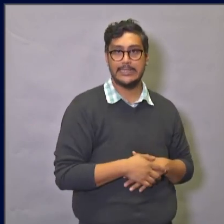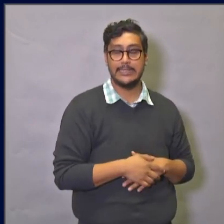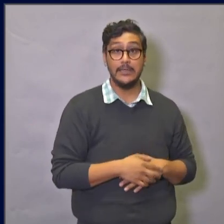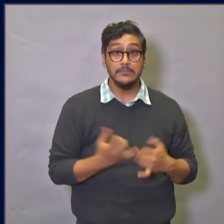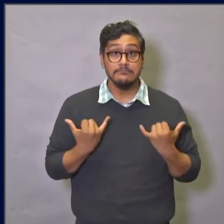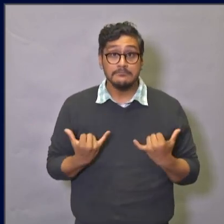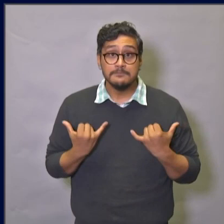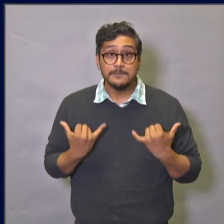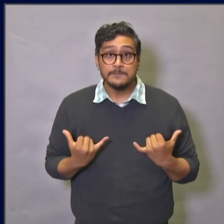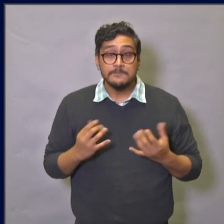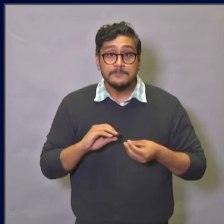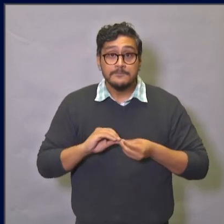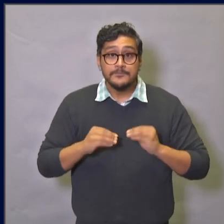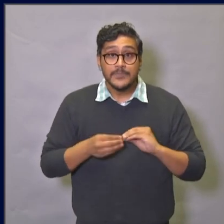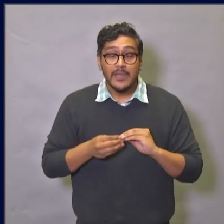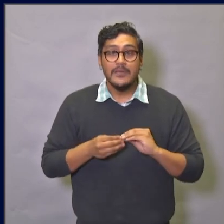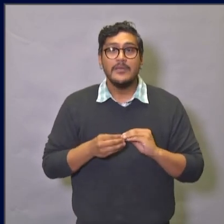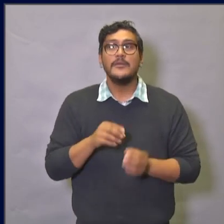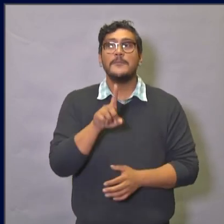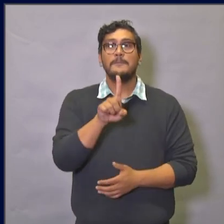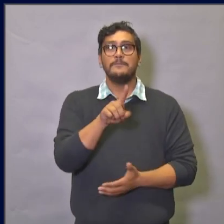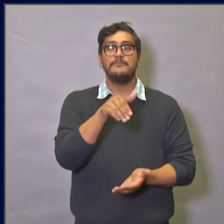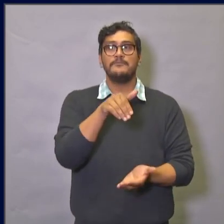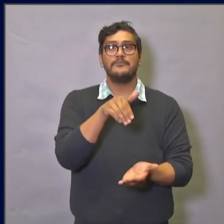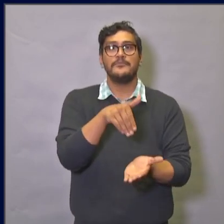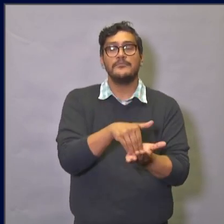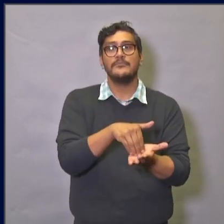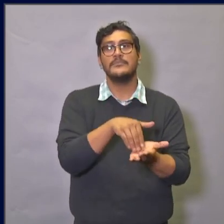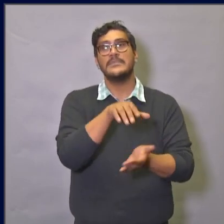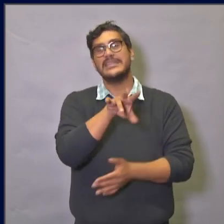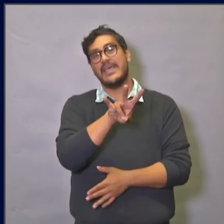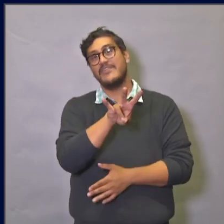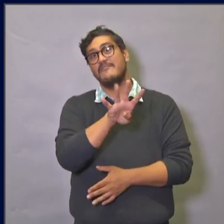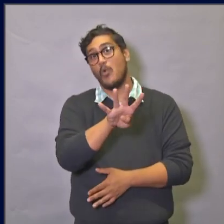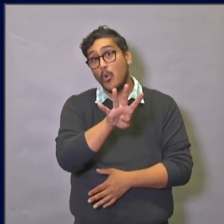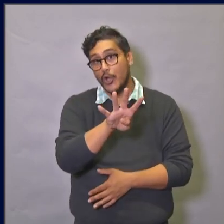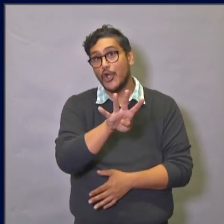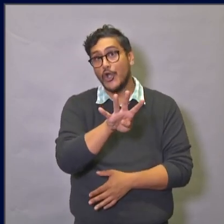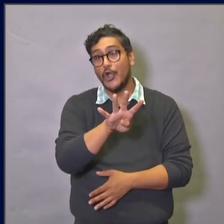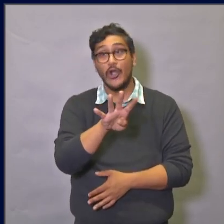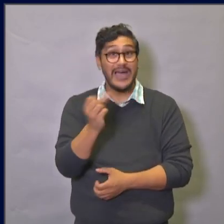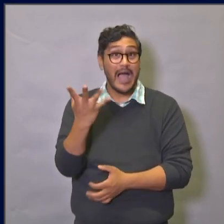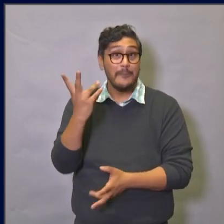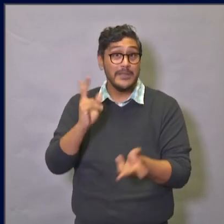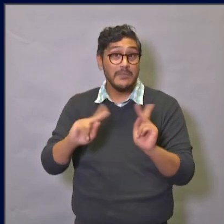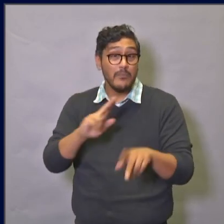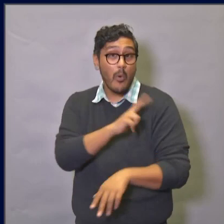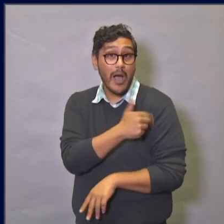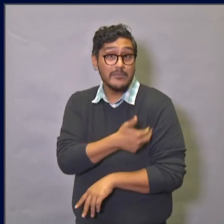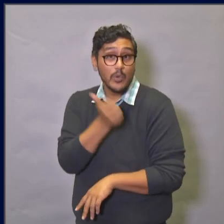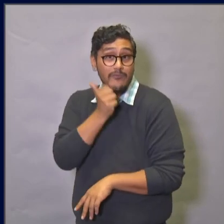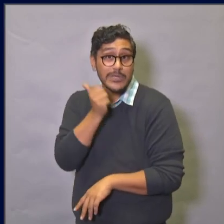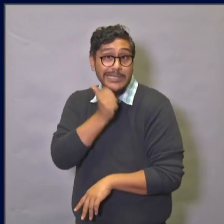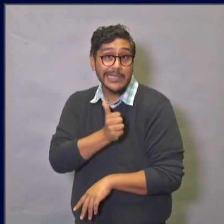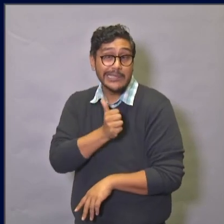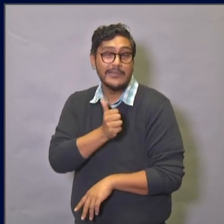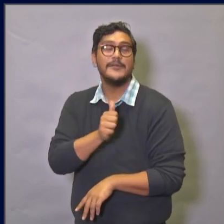casos diarios es de 1,074. El promedio de hospitalizaciones diarias es